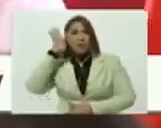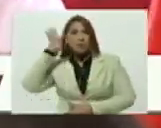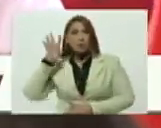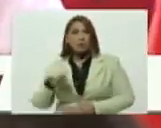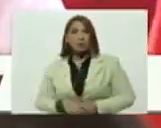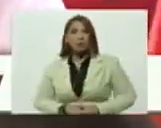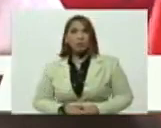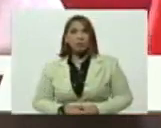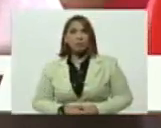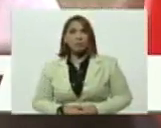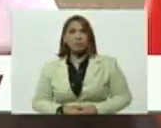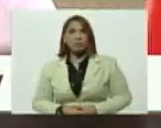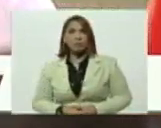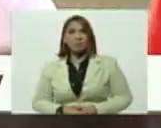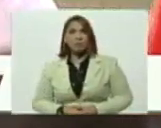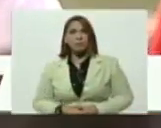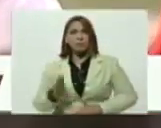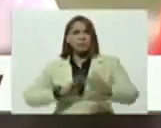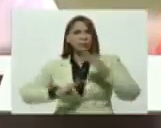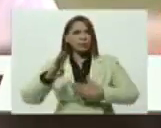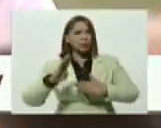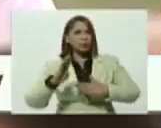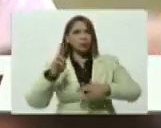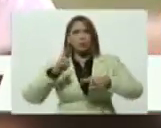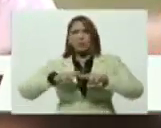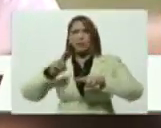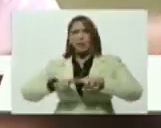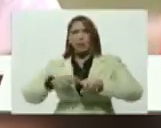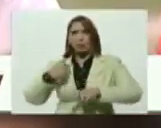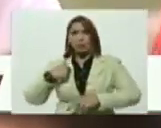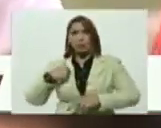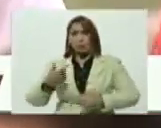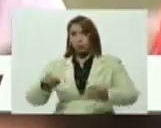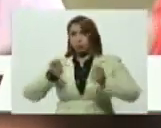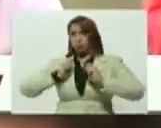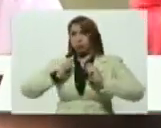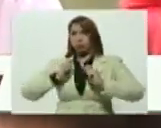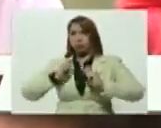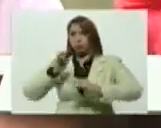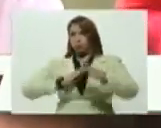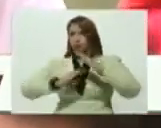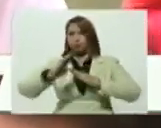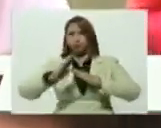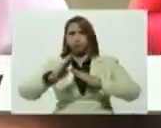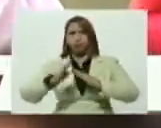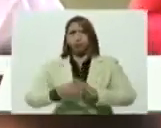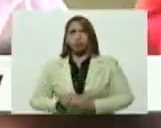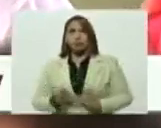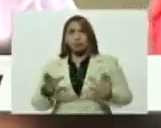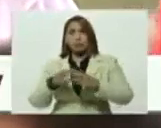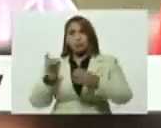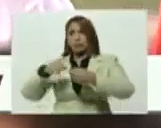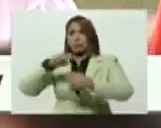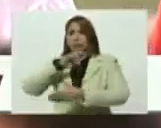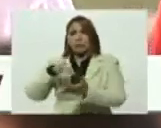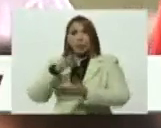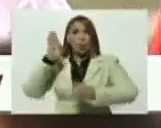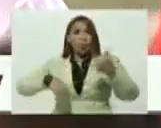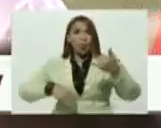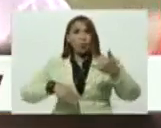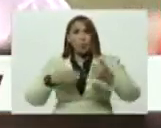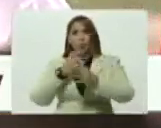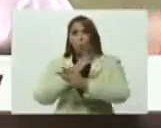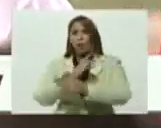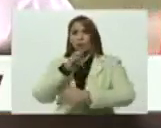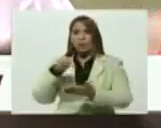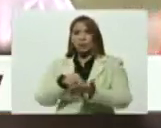Soy cinturón negro, cuarto dan, presidente, de la disciplina de Kenpo Karate, selección nacional. Los últimos Juegos Nacionales